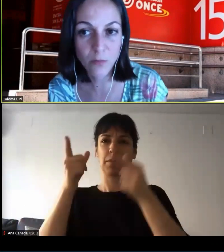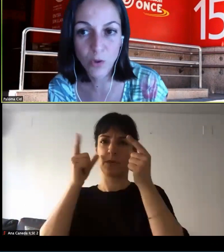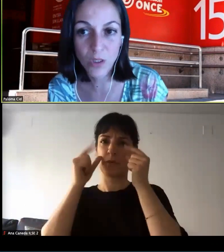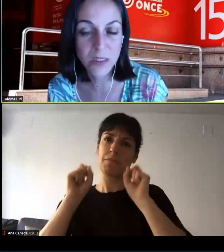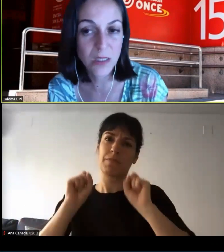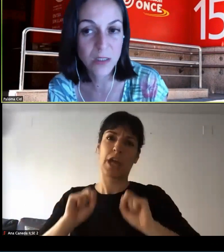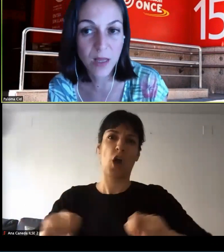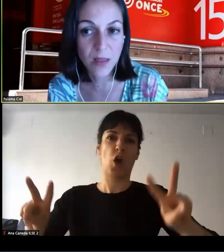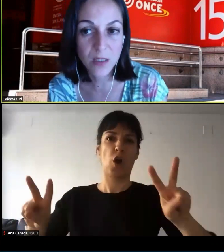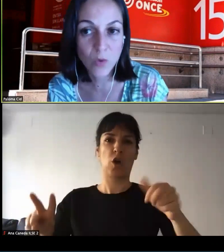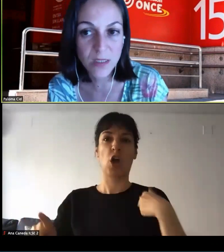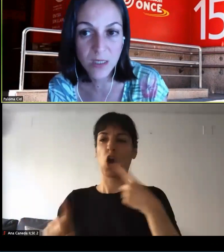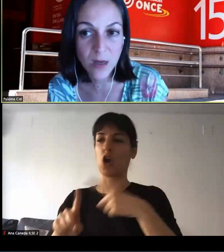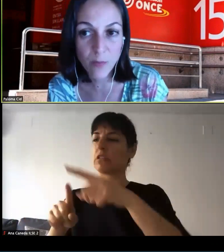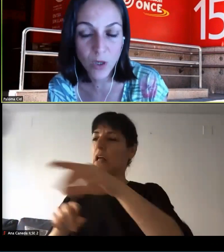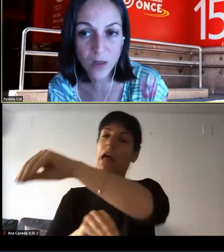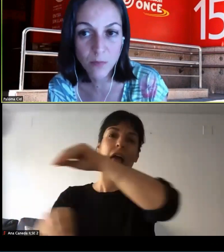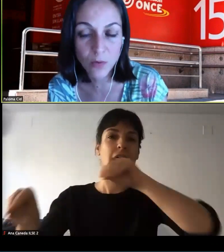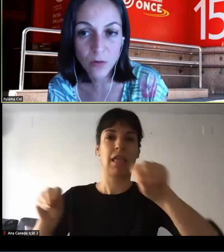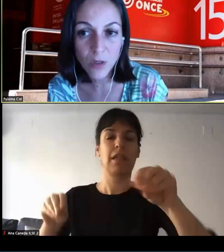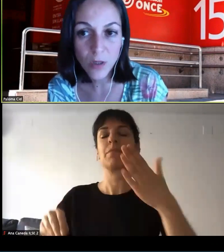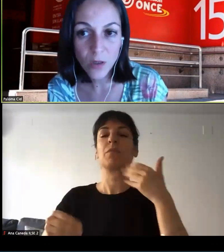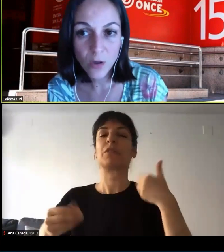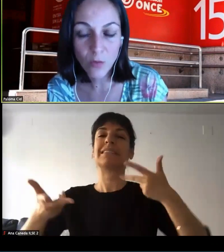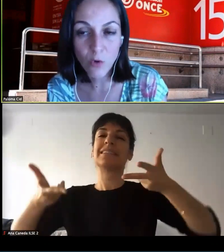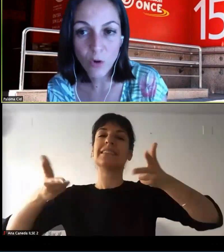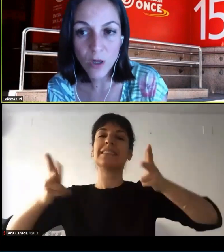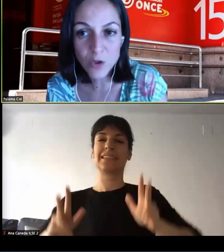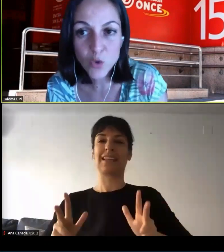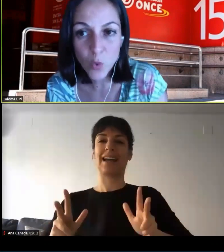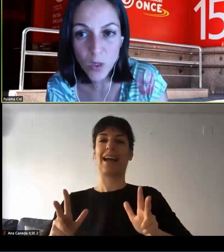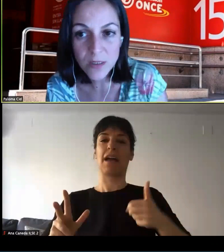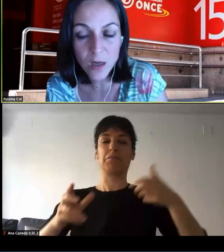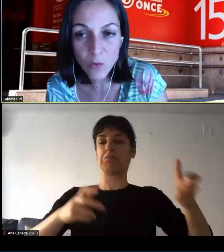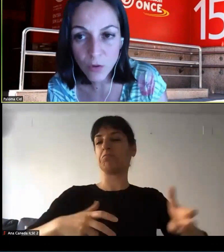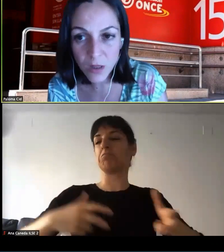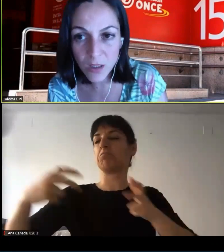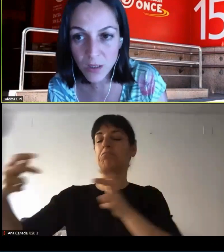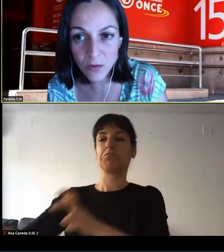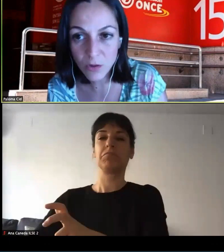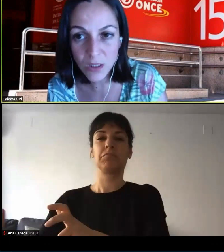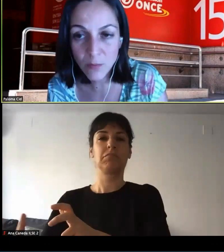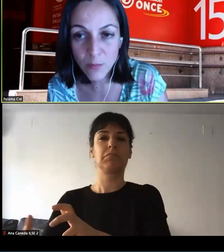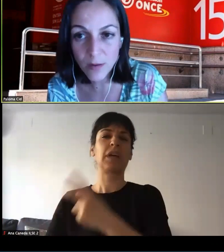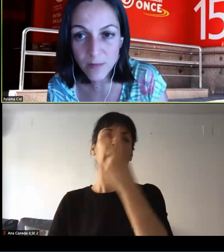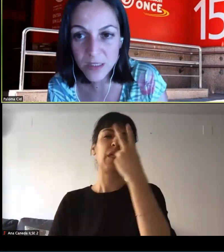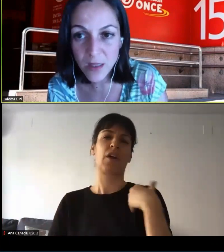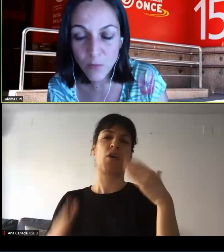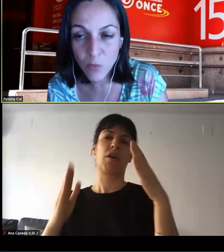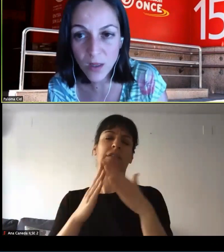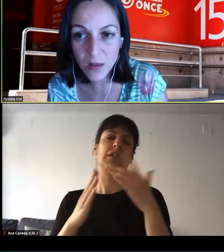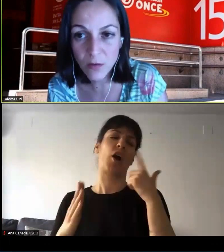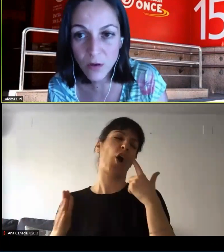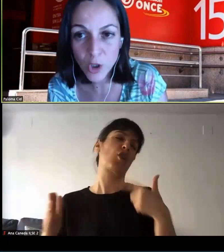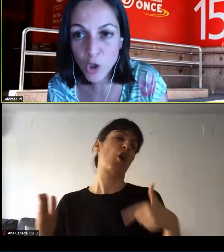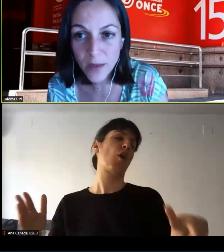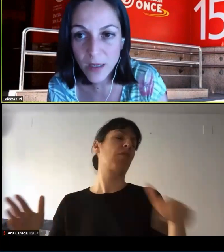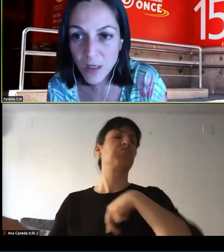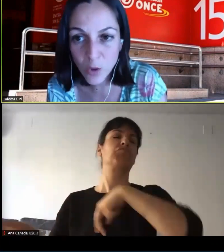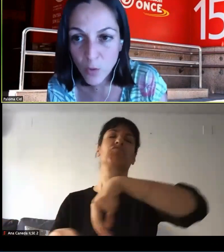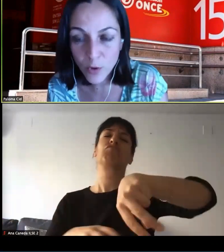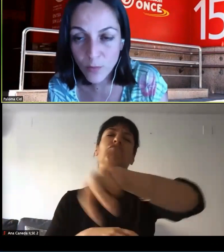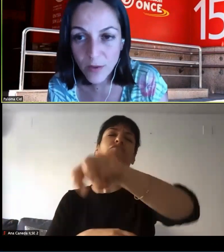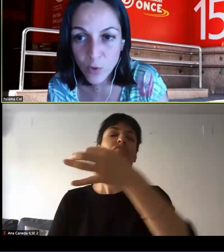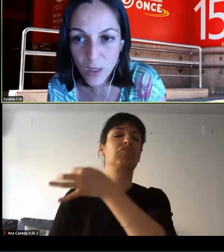importante, porque si desplazas una silla, por ejemplo, como ellos su casa la conocen y no tienen problemas de deambulación, no van